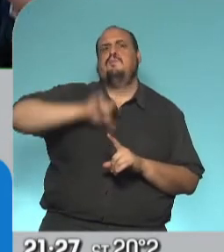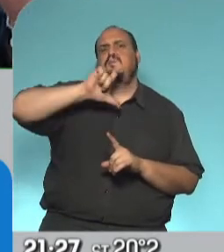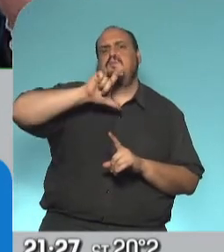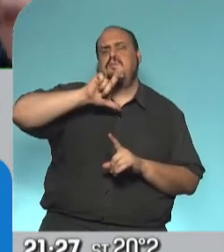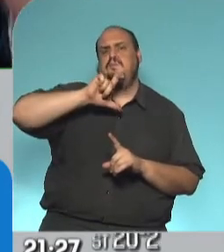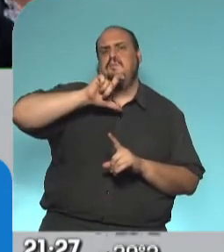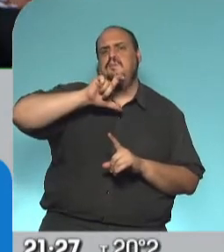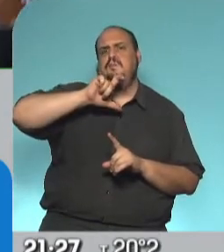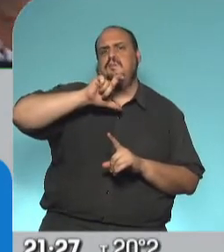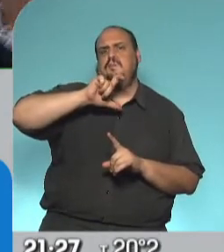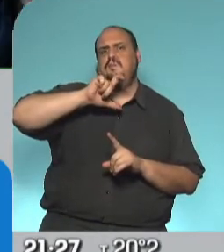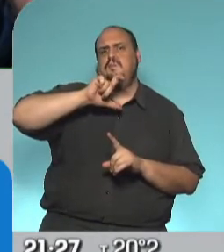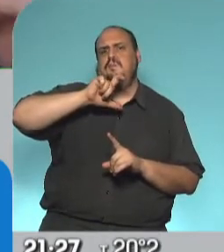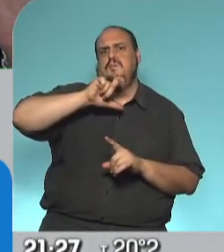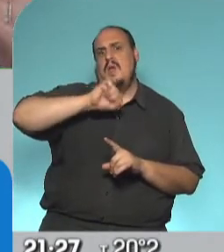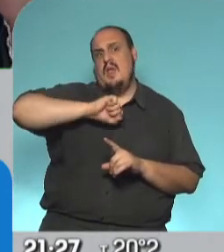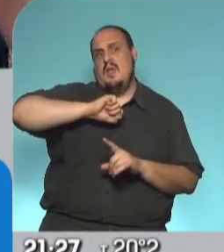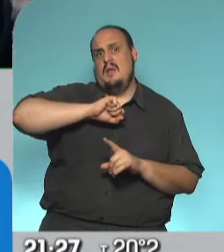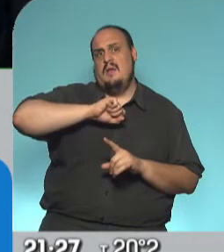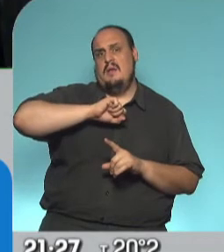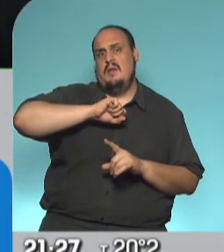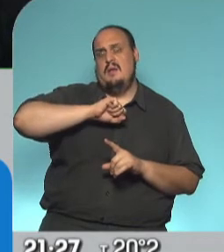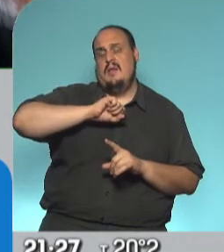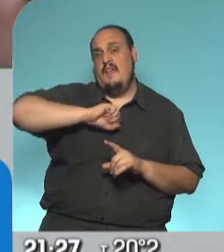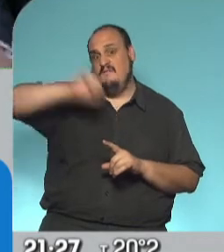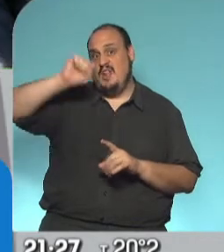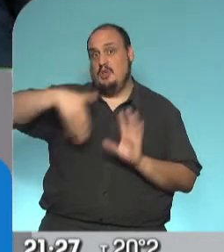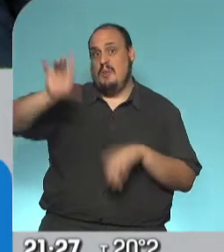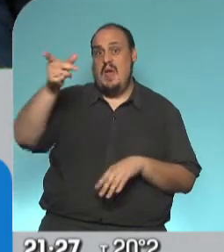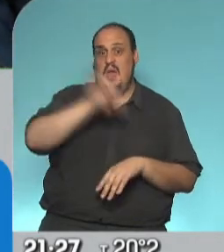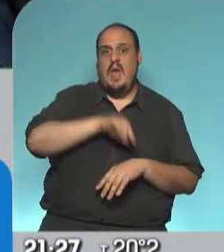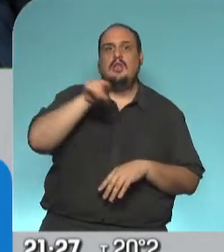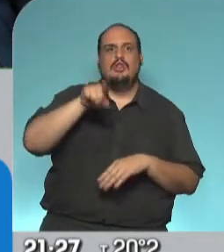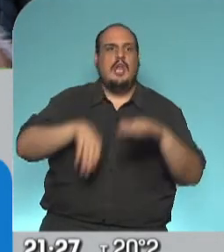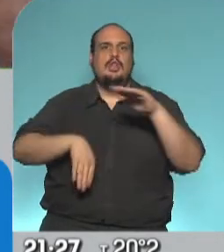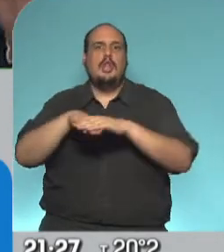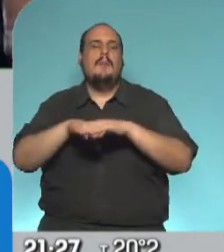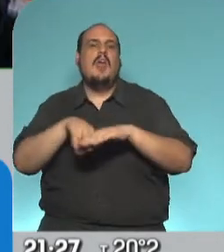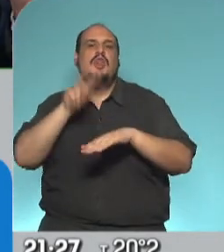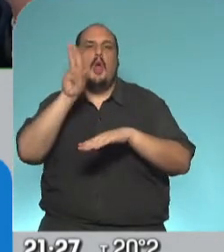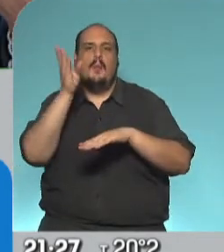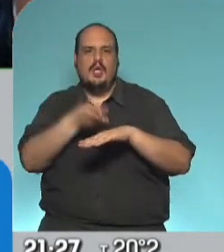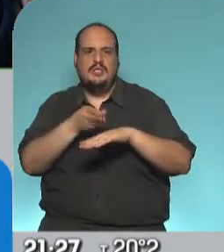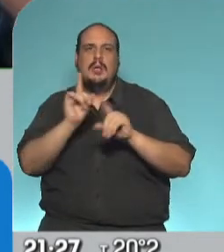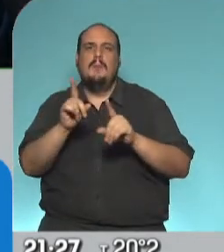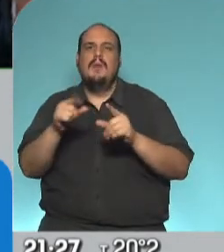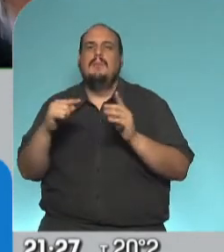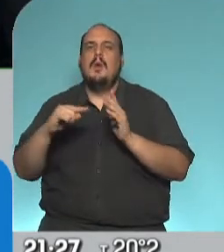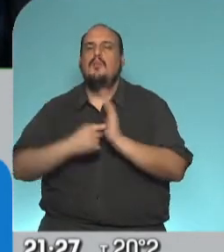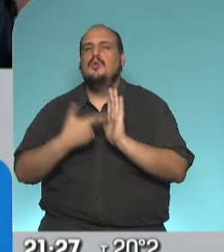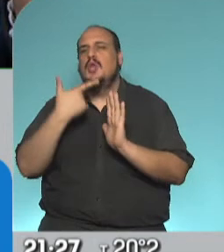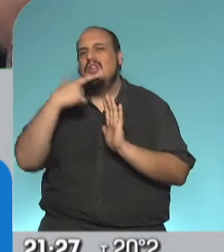a la inflación, entonces está topeado en 2% por el SER, ¿no? O sea que en realidad ahí hay